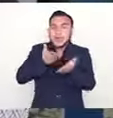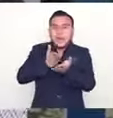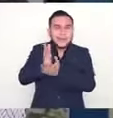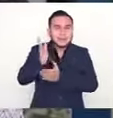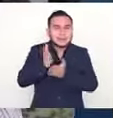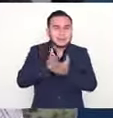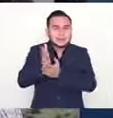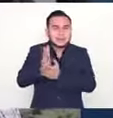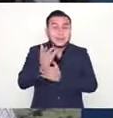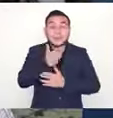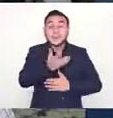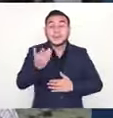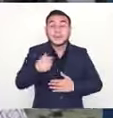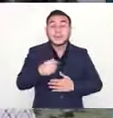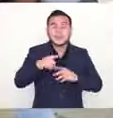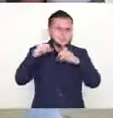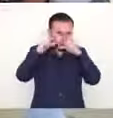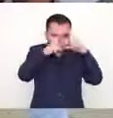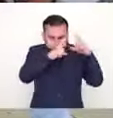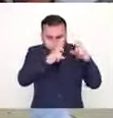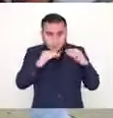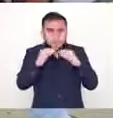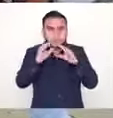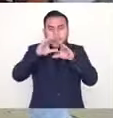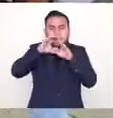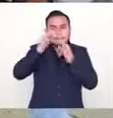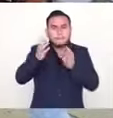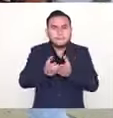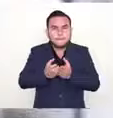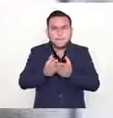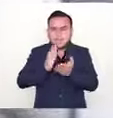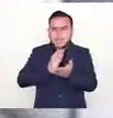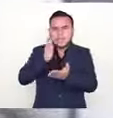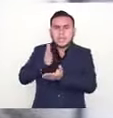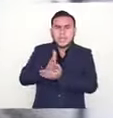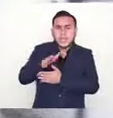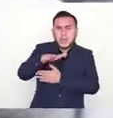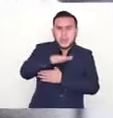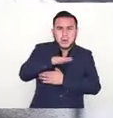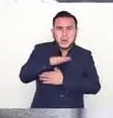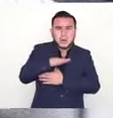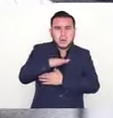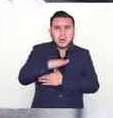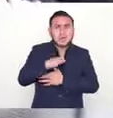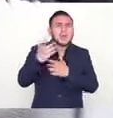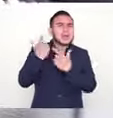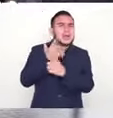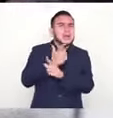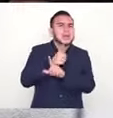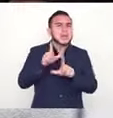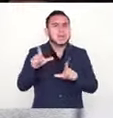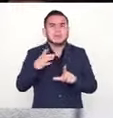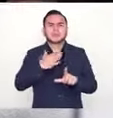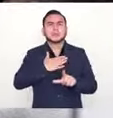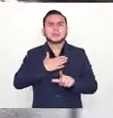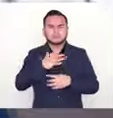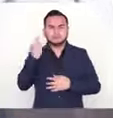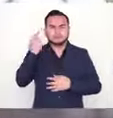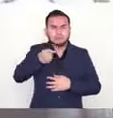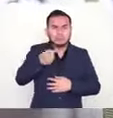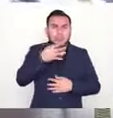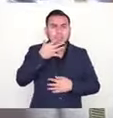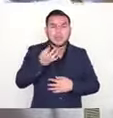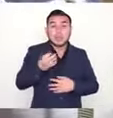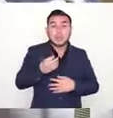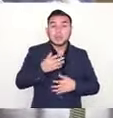y al tanto a la prensa nacional como a la prensa internacional que vayan al área del penal que quieran que varias pregunten al riesgo